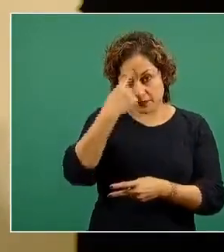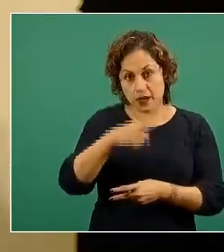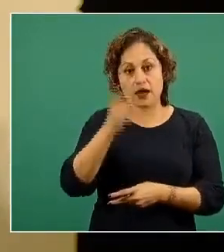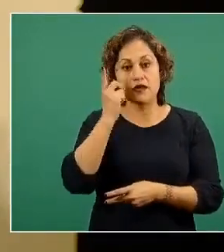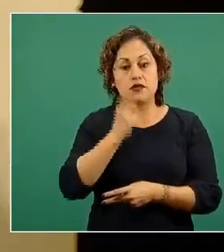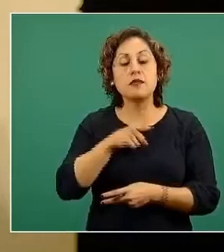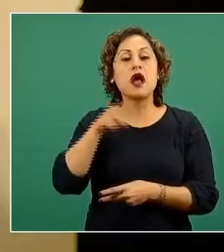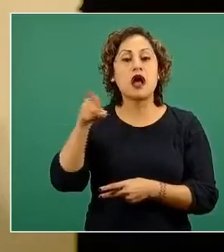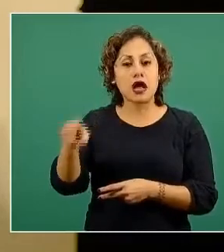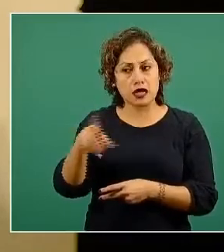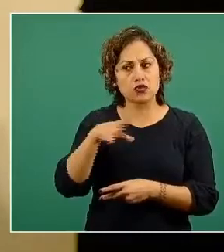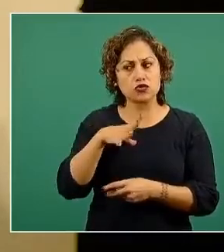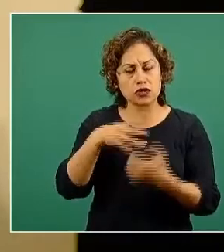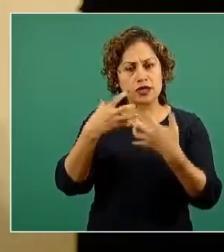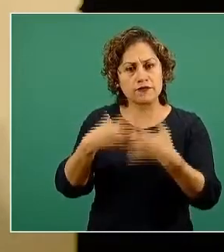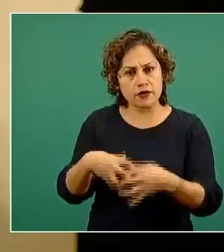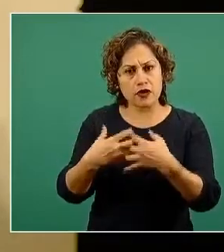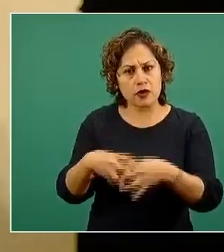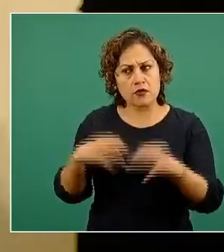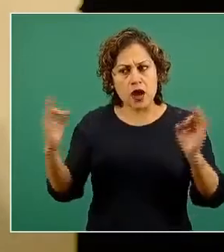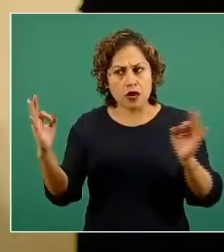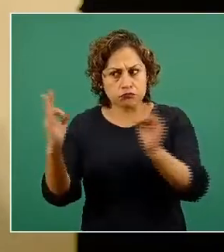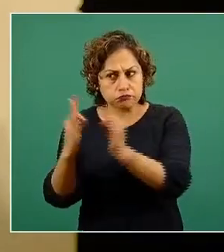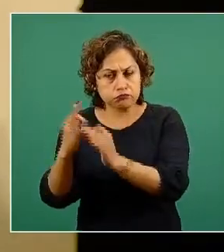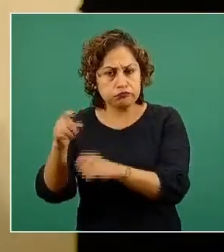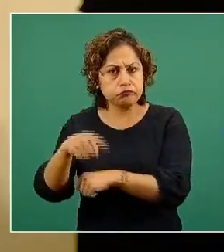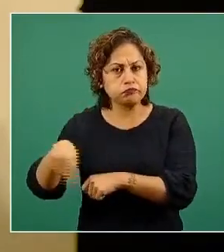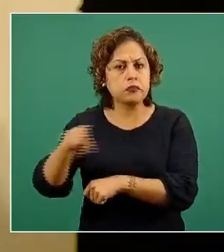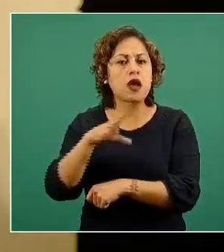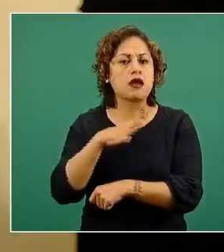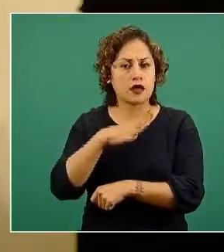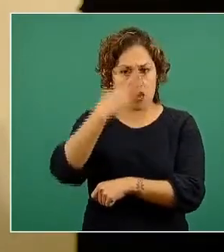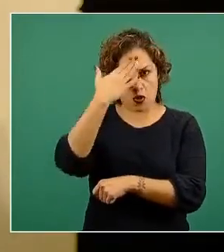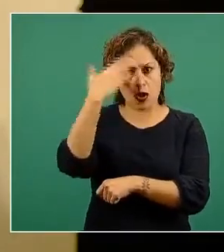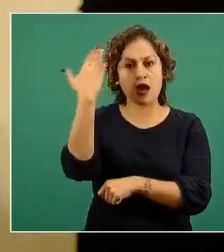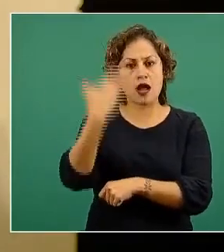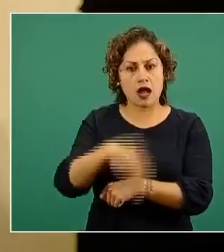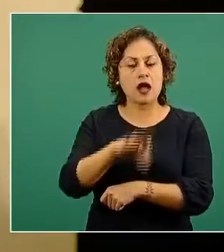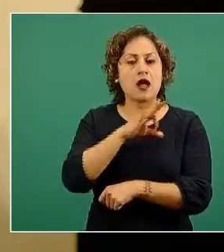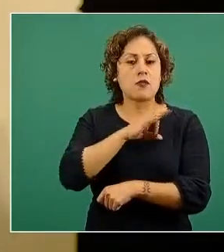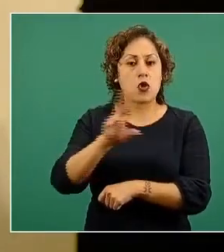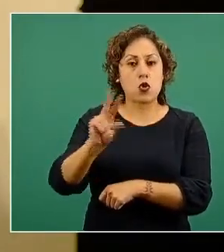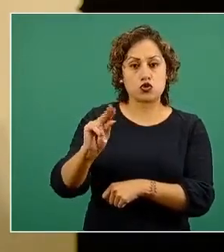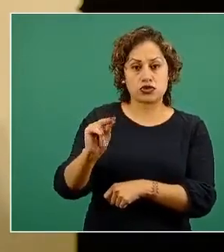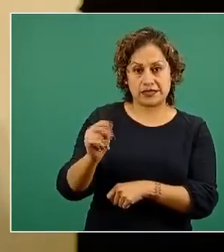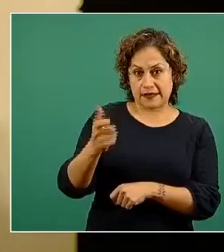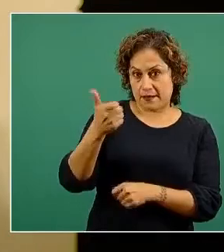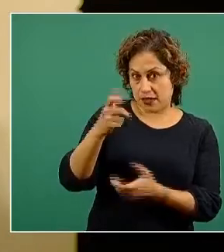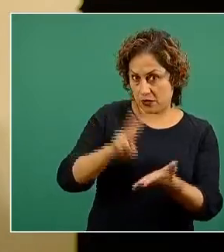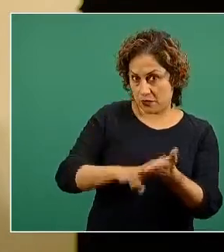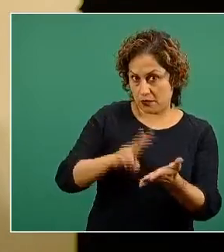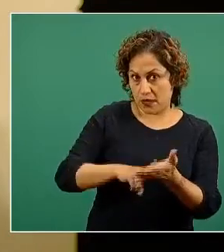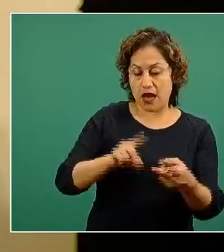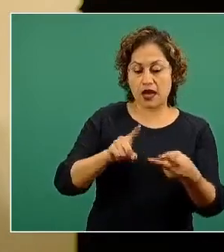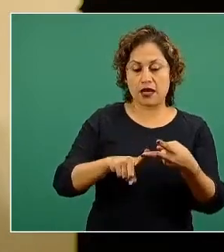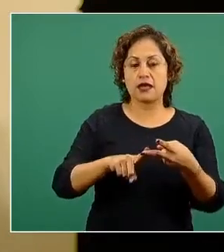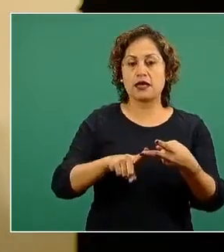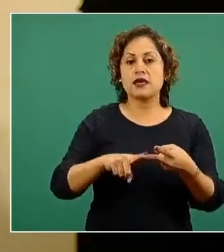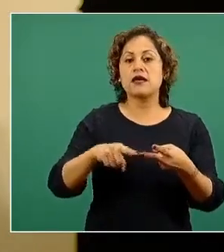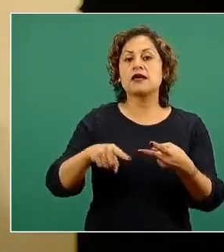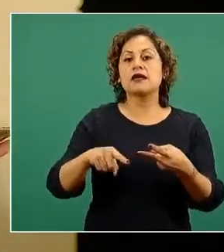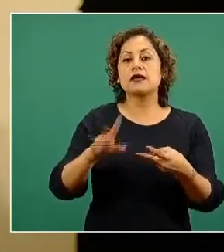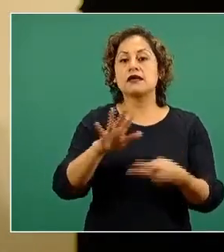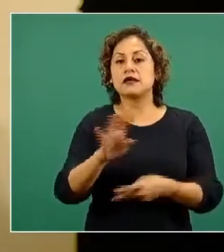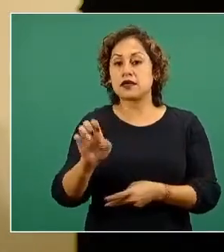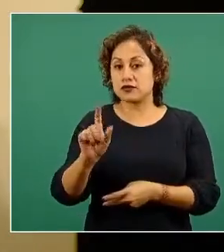industria, pudieron conseguirlas, ¿no? Pero pues las cajas del Propofol les costaron 380 pesos y las del Midazolam 570, ¿no?